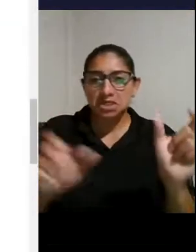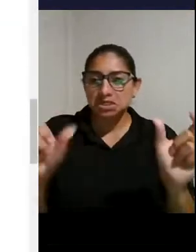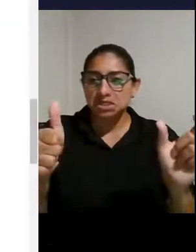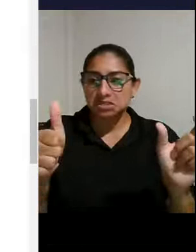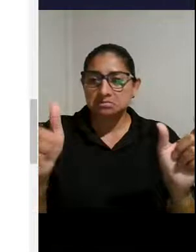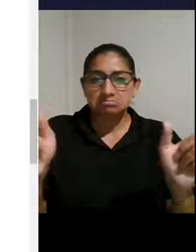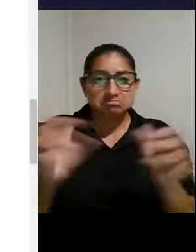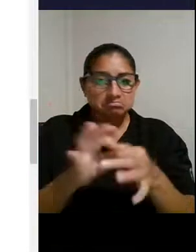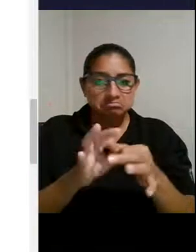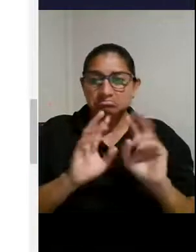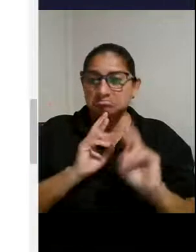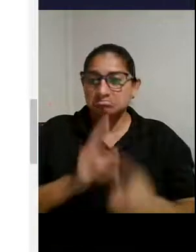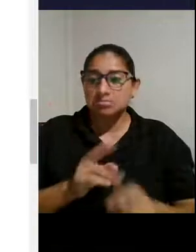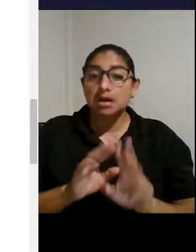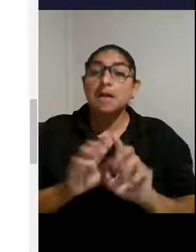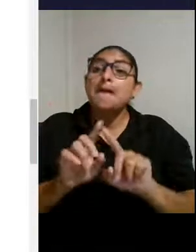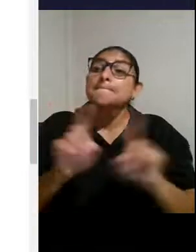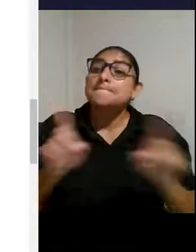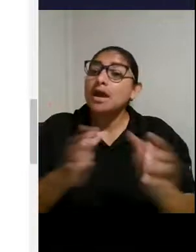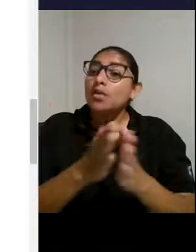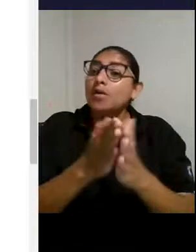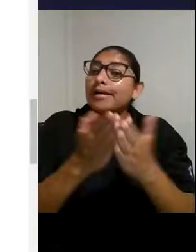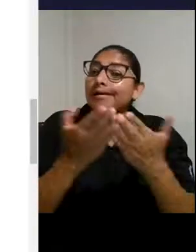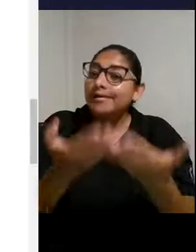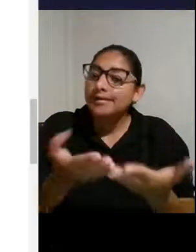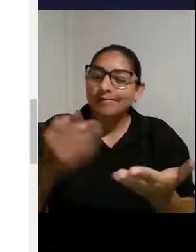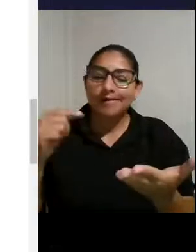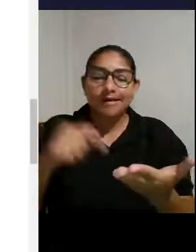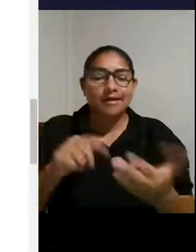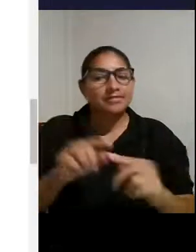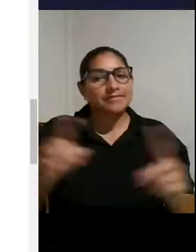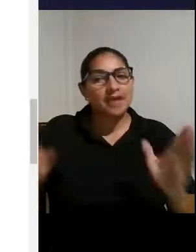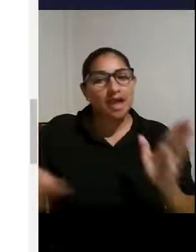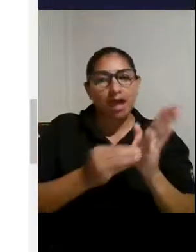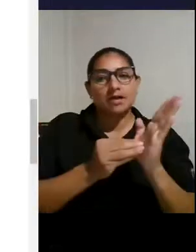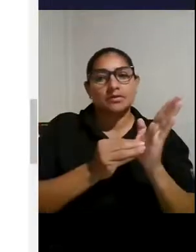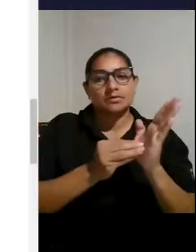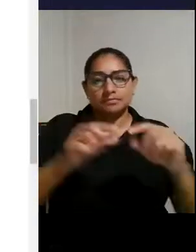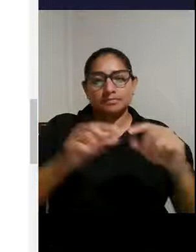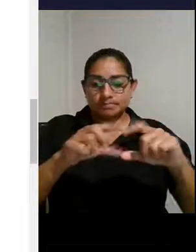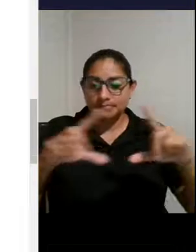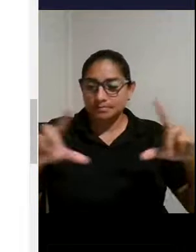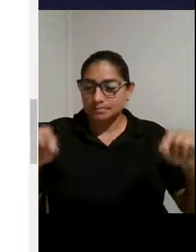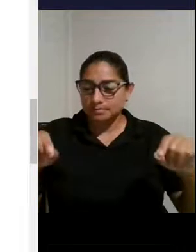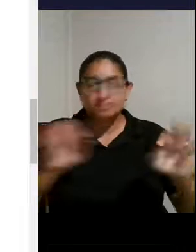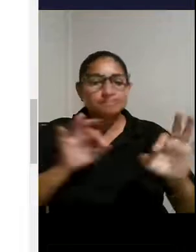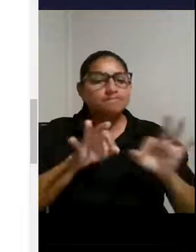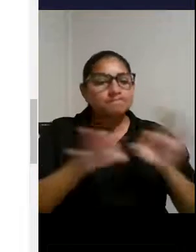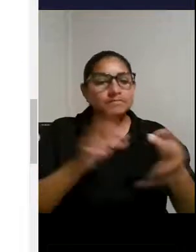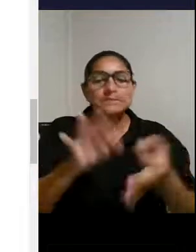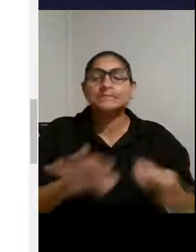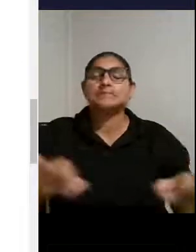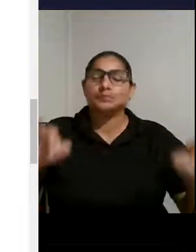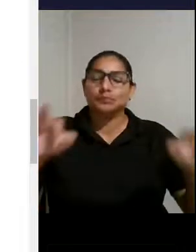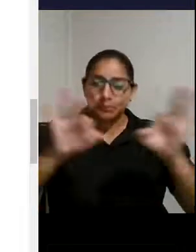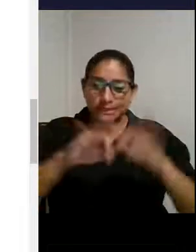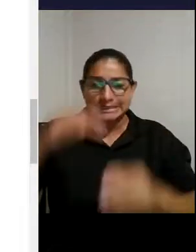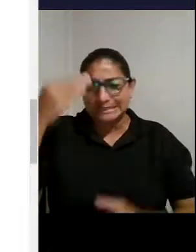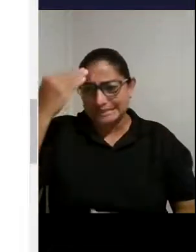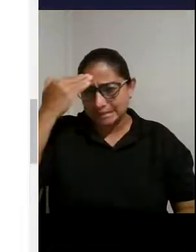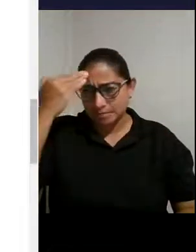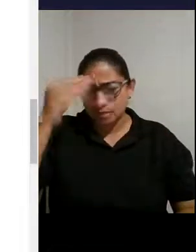pero el libro nos introduce alguna notación y es importante que sepamos